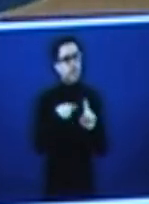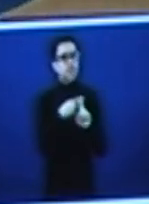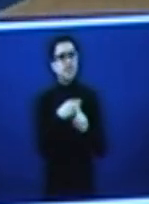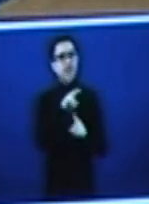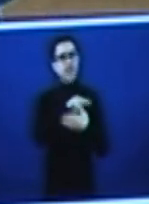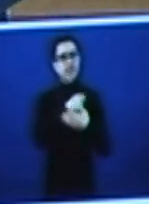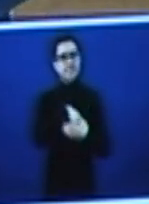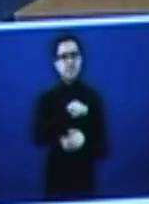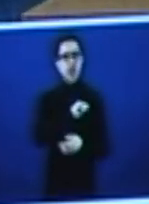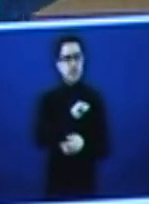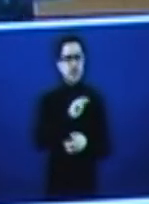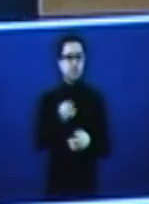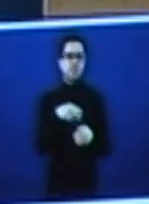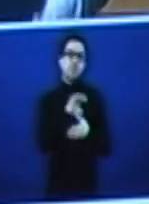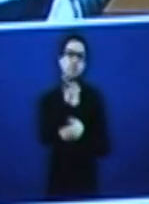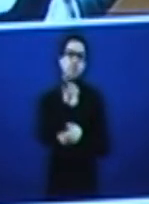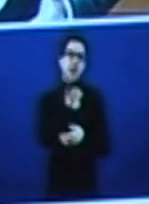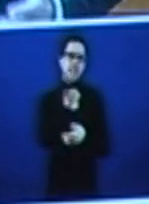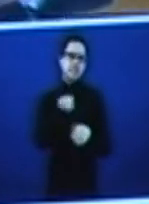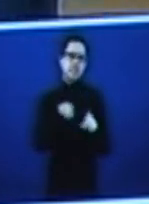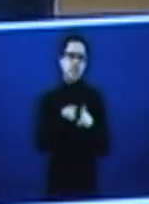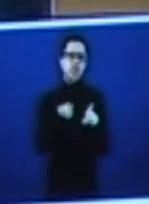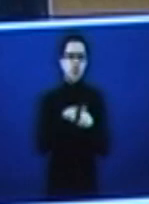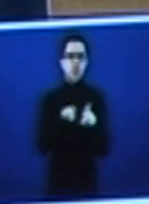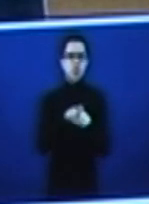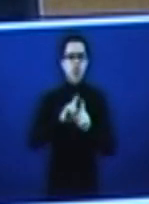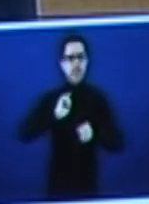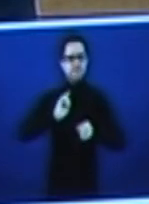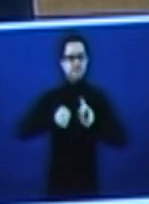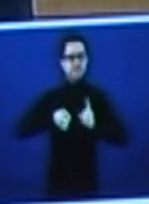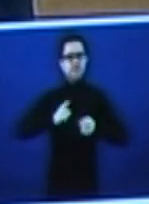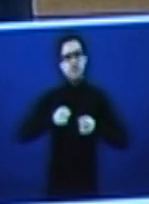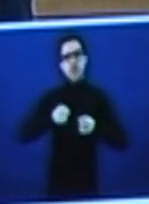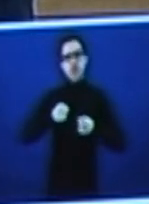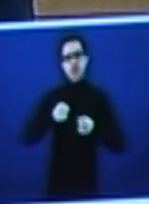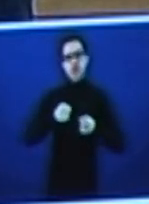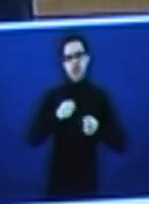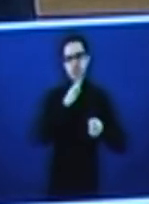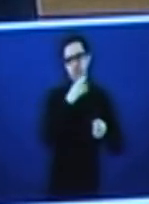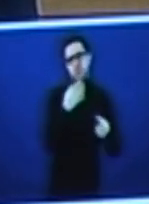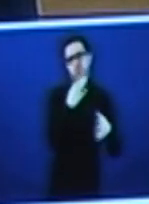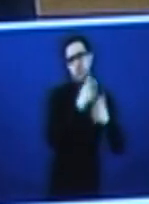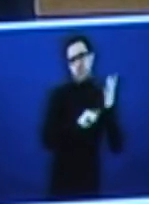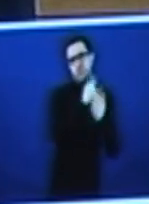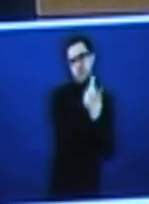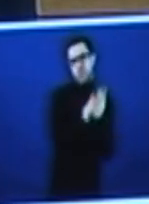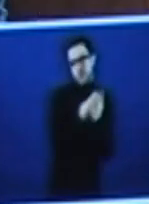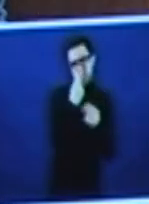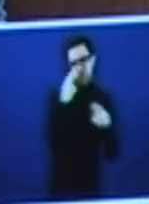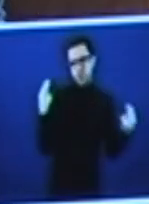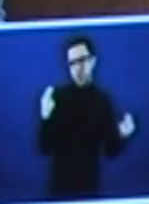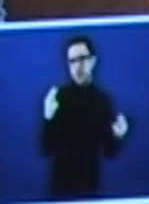que está sendo tutelado nas súas contas públicas como consecuencia da política económica que vostede apoiaba de